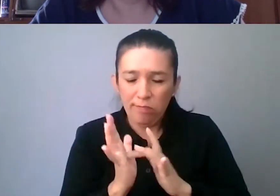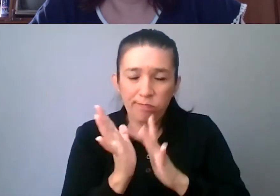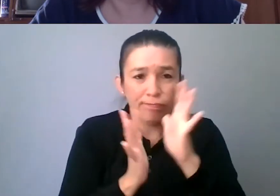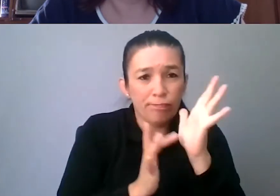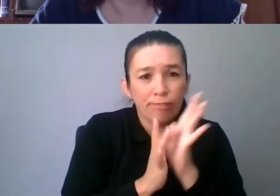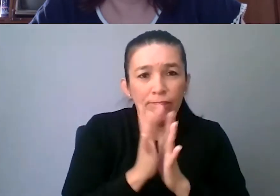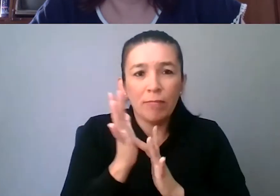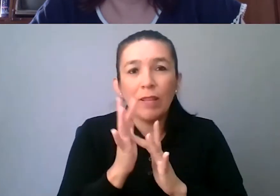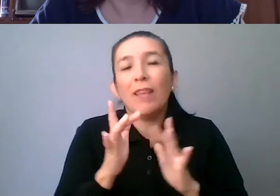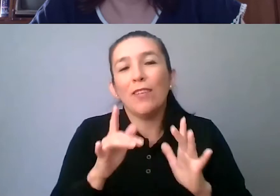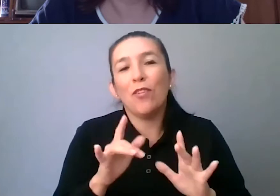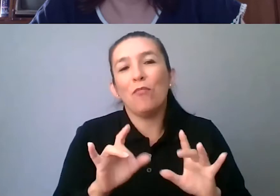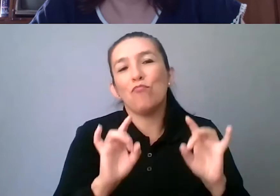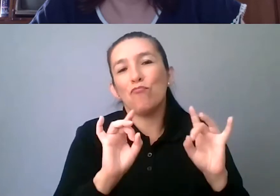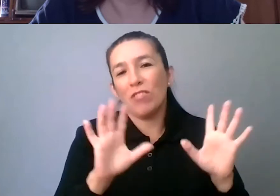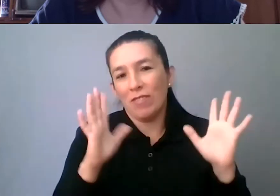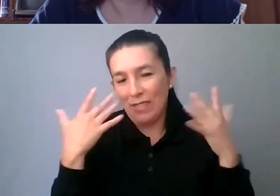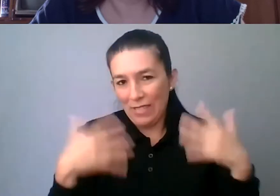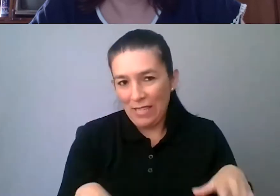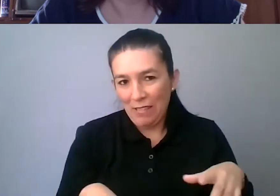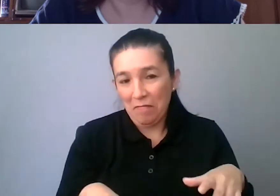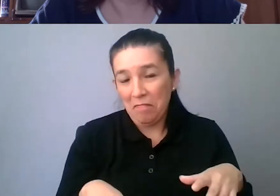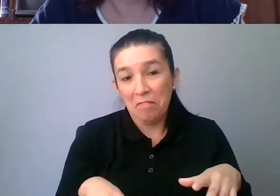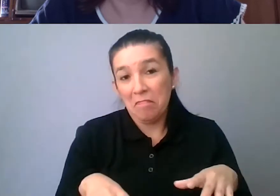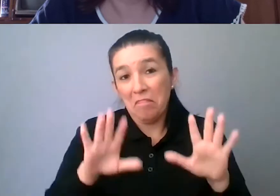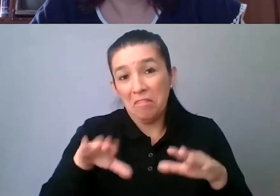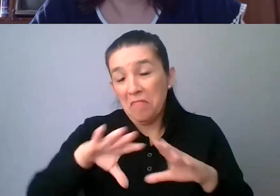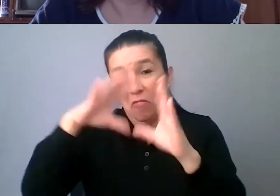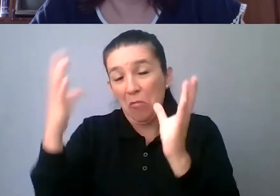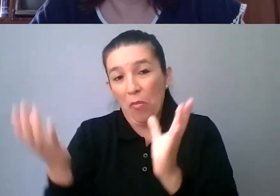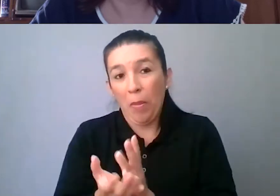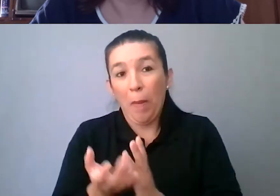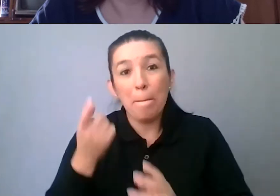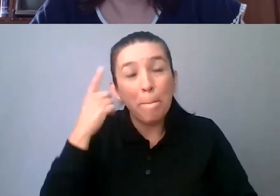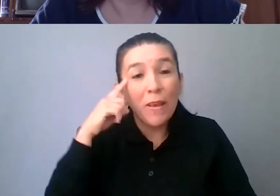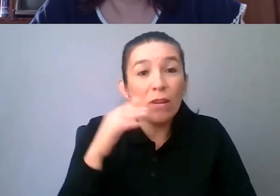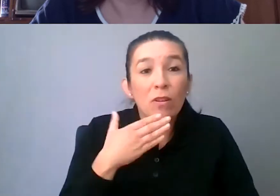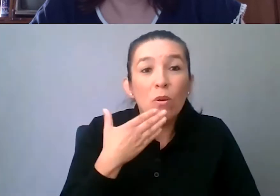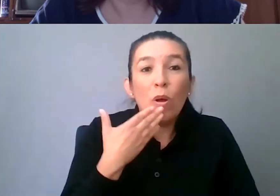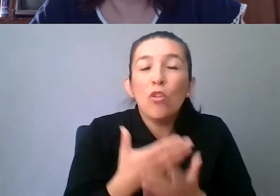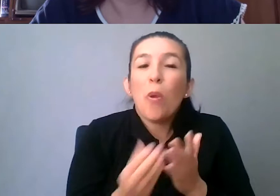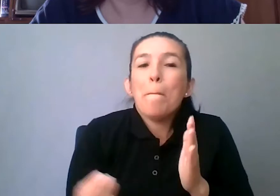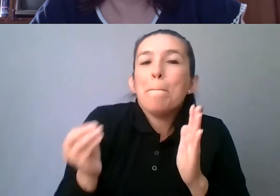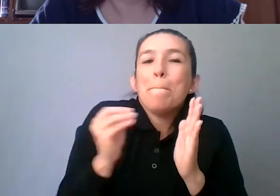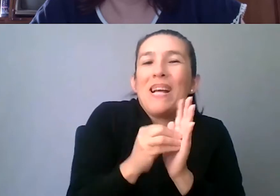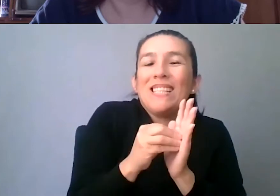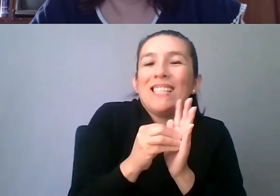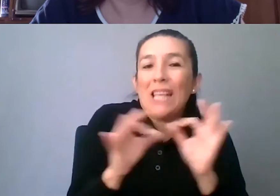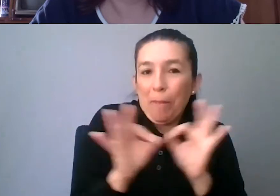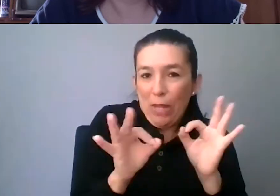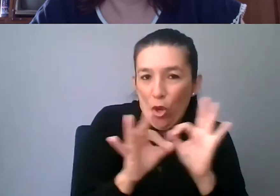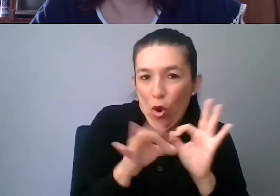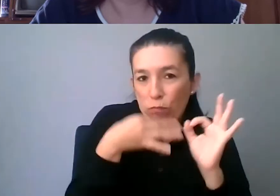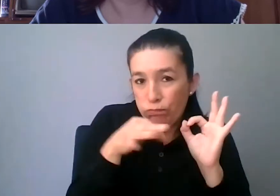una figura, como en cualquier lugar del mundo. Pero cuando a esa figura yo le agrego una explicación que